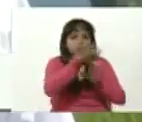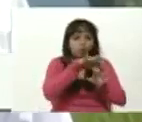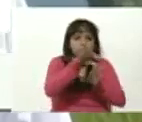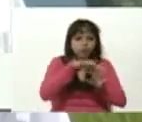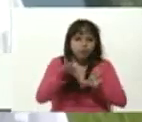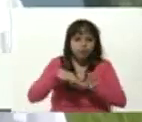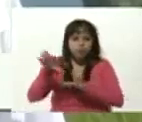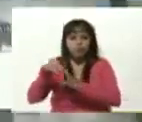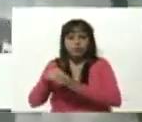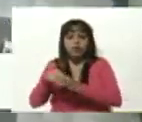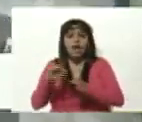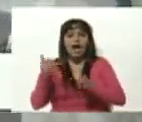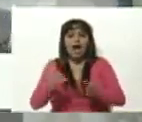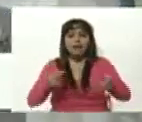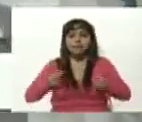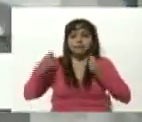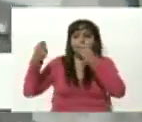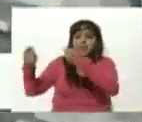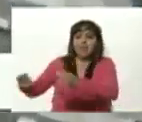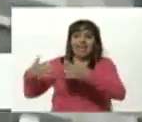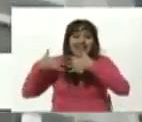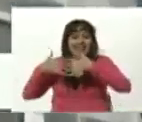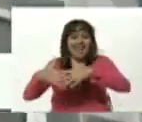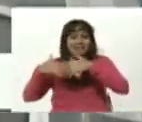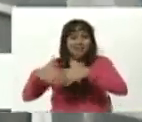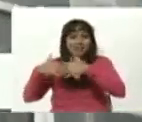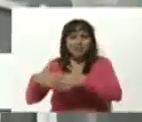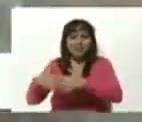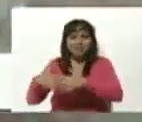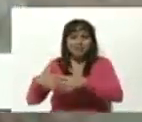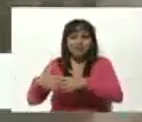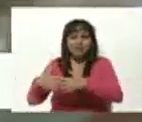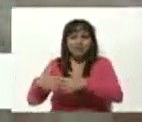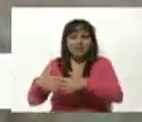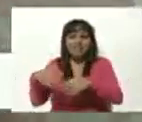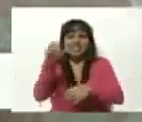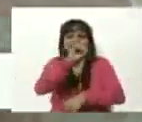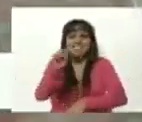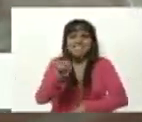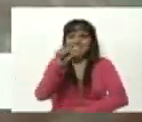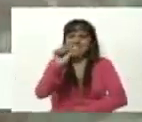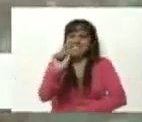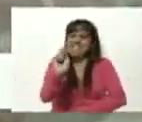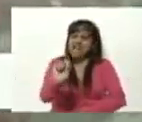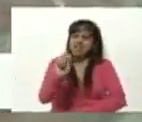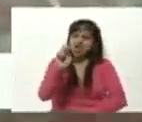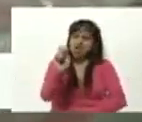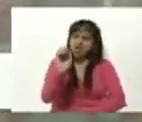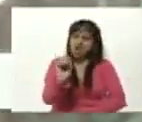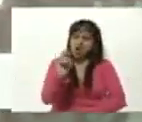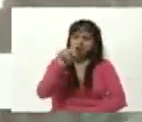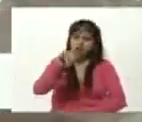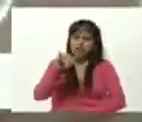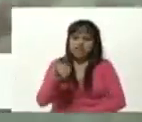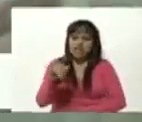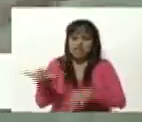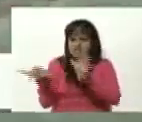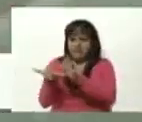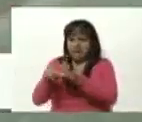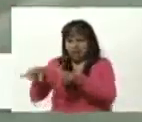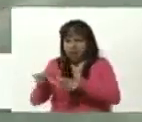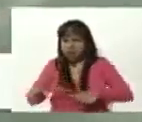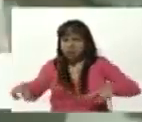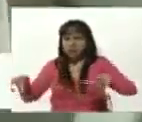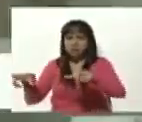es recibido en la planta de Improa Santoni, perteneciente al mismo grupo, la cual está ubicada en la misma zona. Así